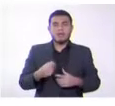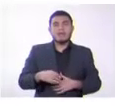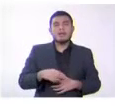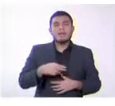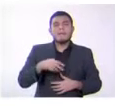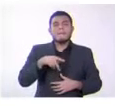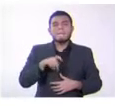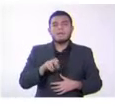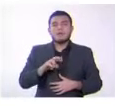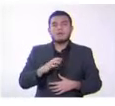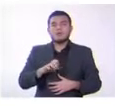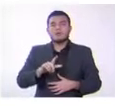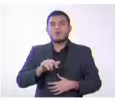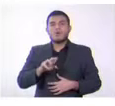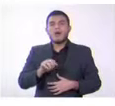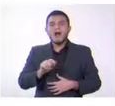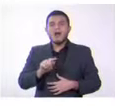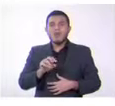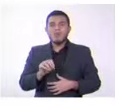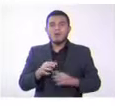de amonio.